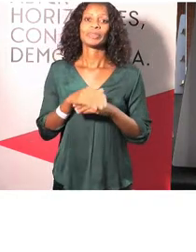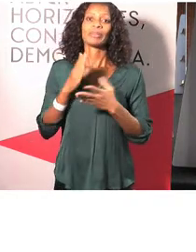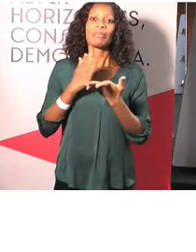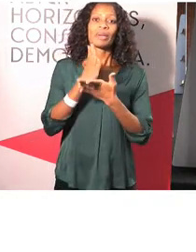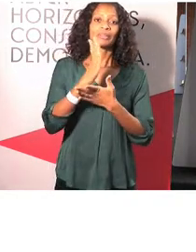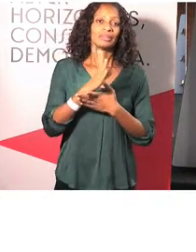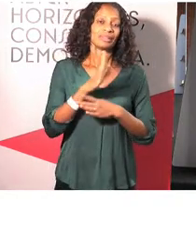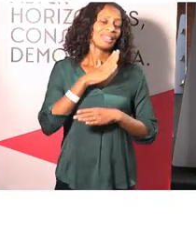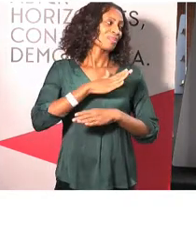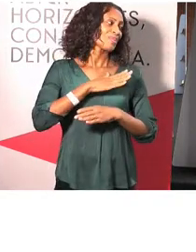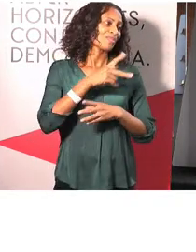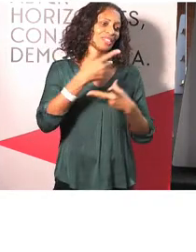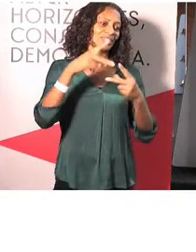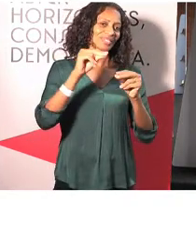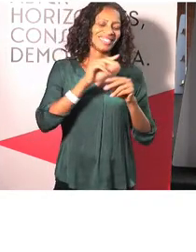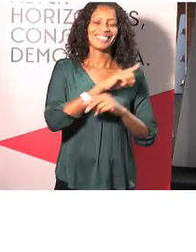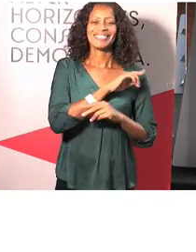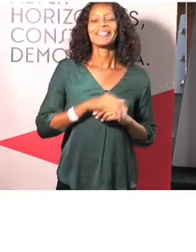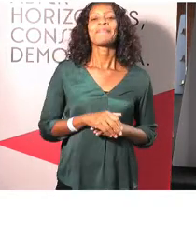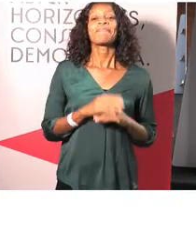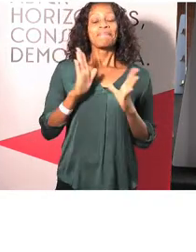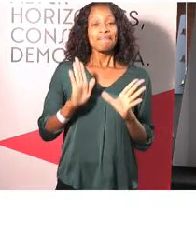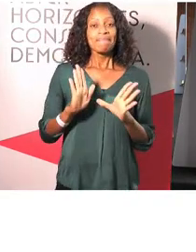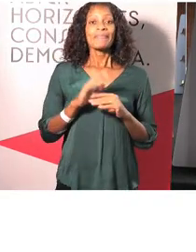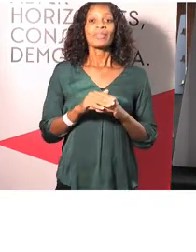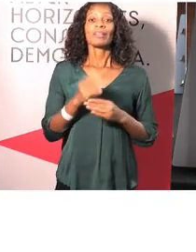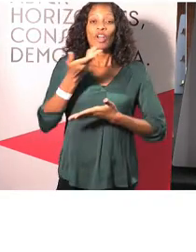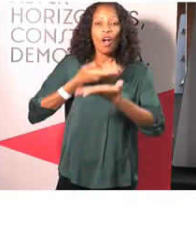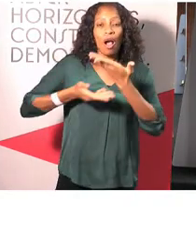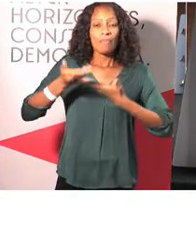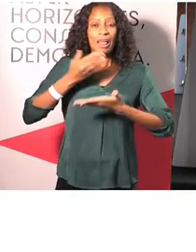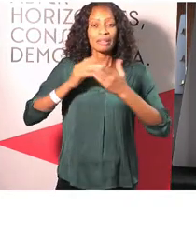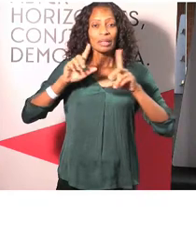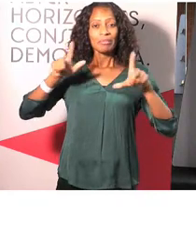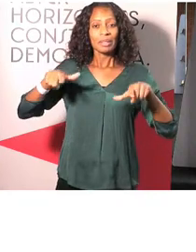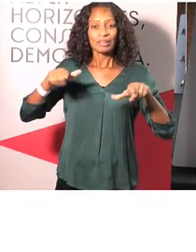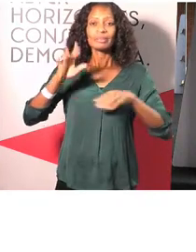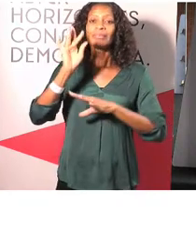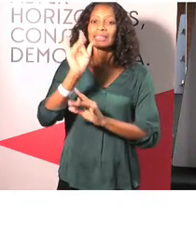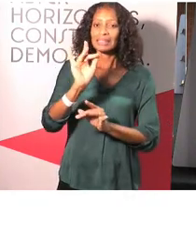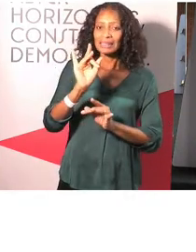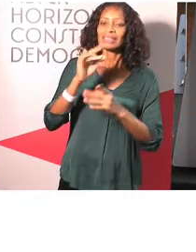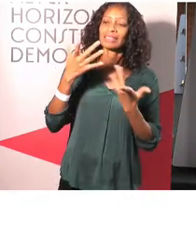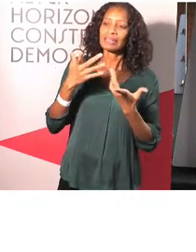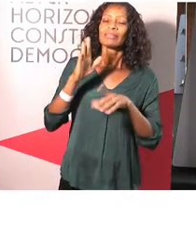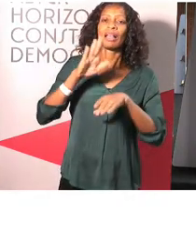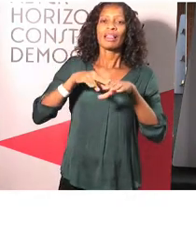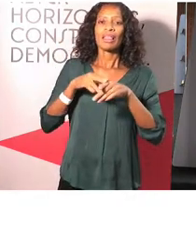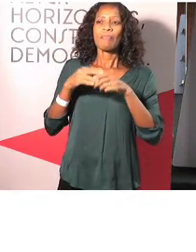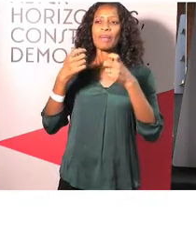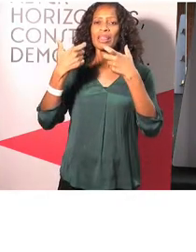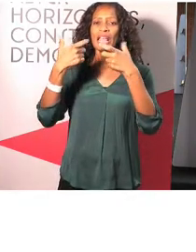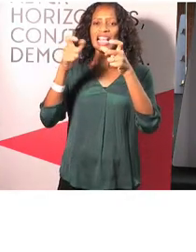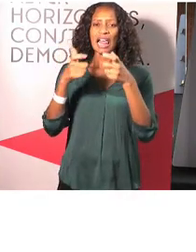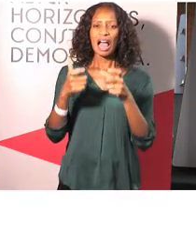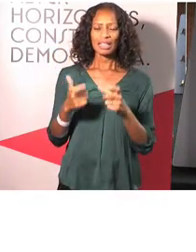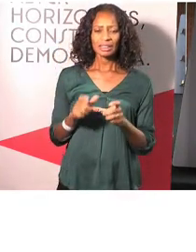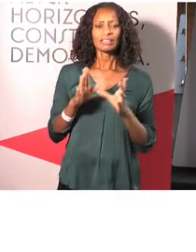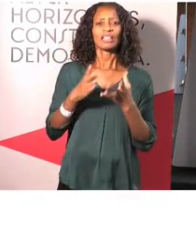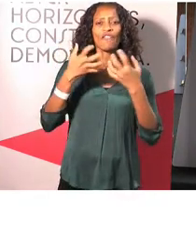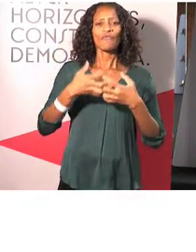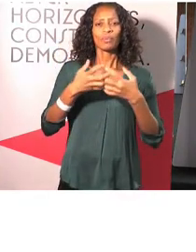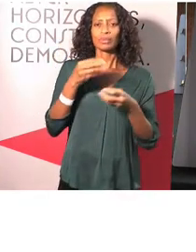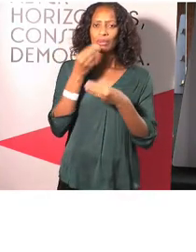vete de interseccionalidad, pues el cooperativismo de plataforma sí que, pues en términos de clase o así, sí que funciona mejor. En términos